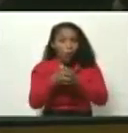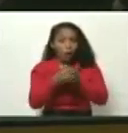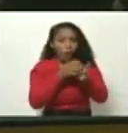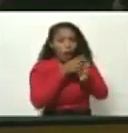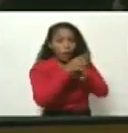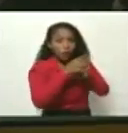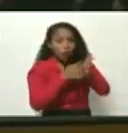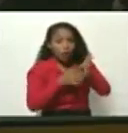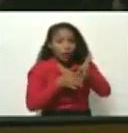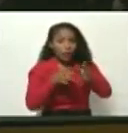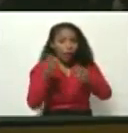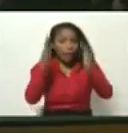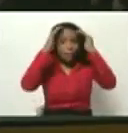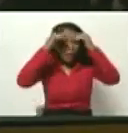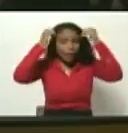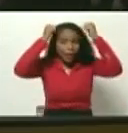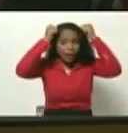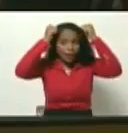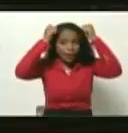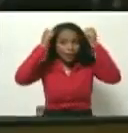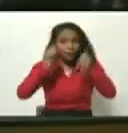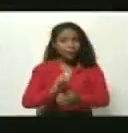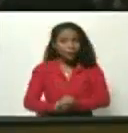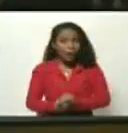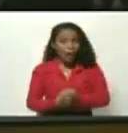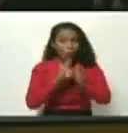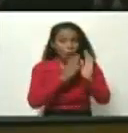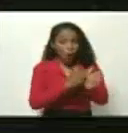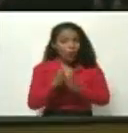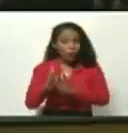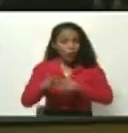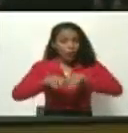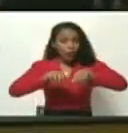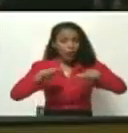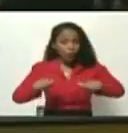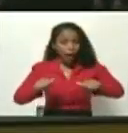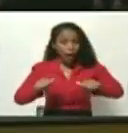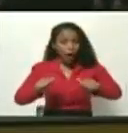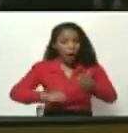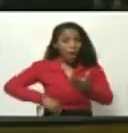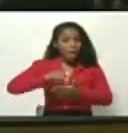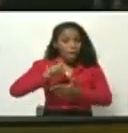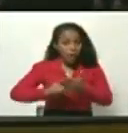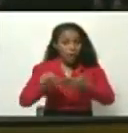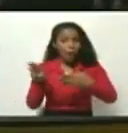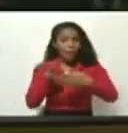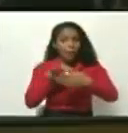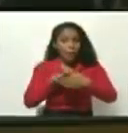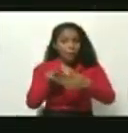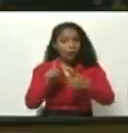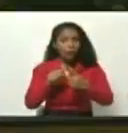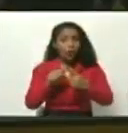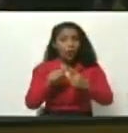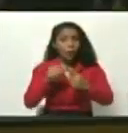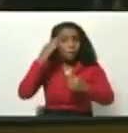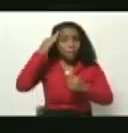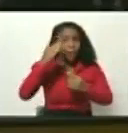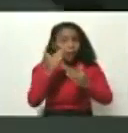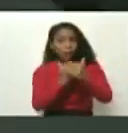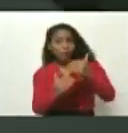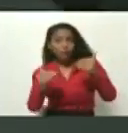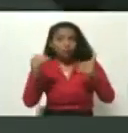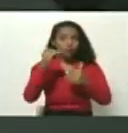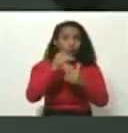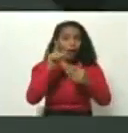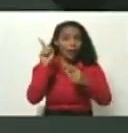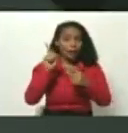para que no para que tuviese ya una organización territorial. Bueno, y lo firma el ministro y el almirante Ceballos para